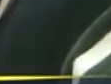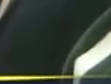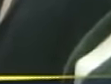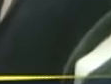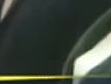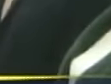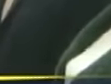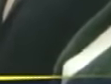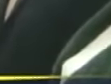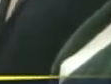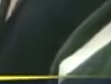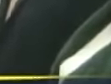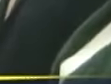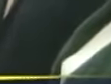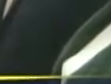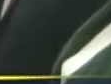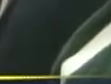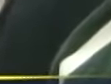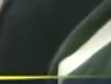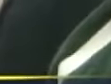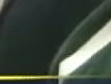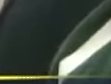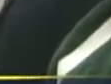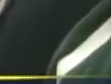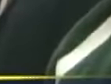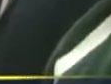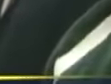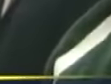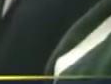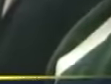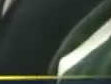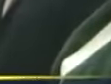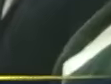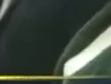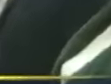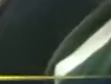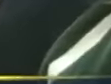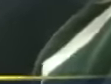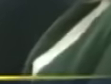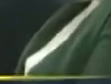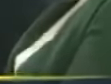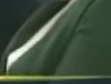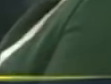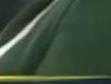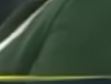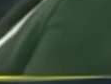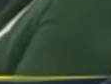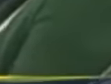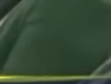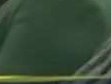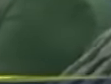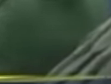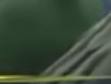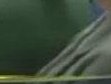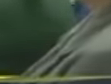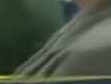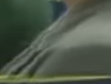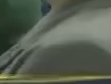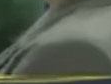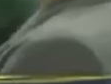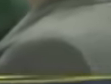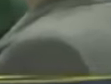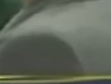que han venido consolidando políticas a través del parlamentarismo de calle, como lo ha instruido el jefe de Estado